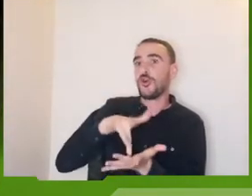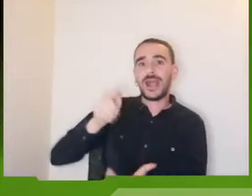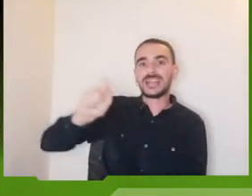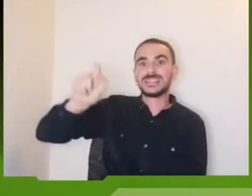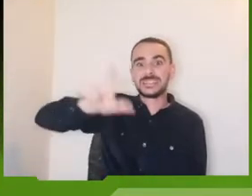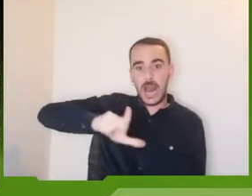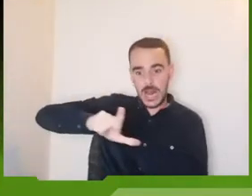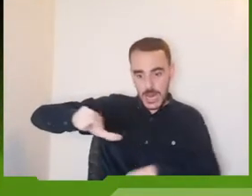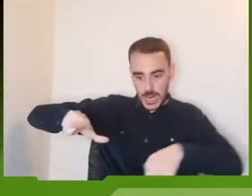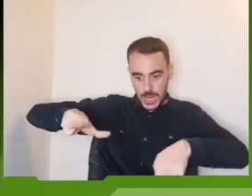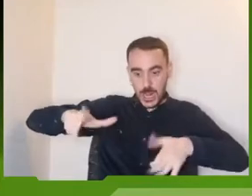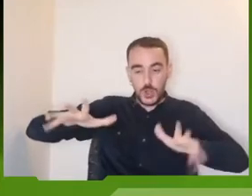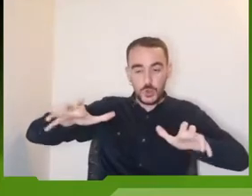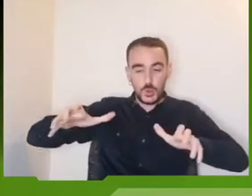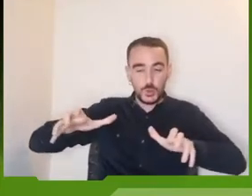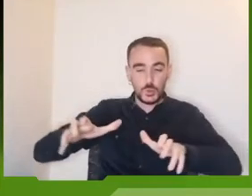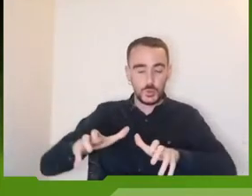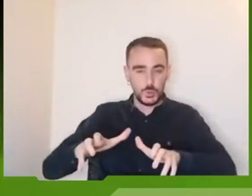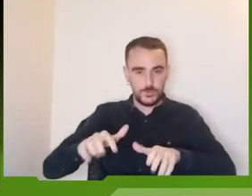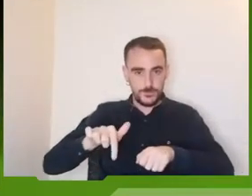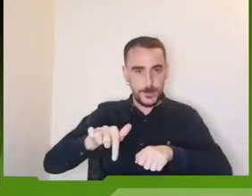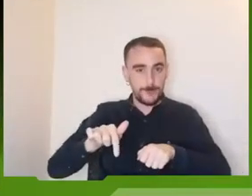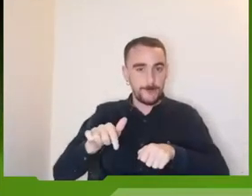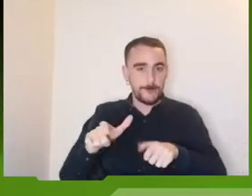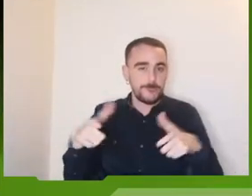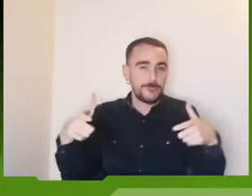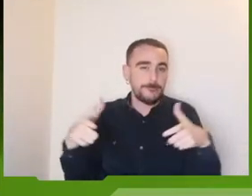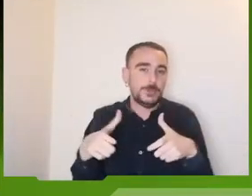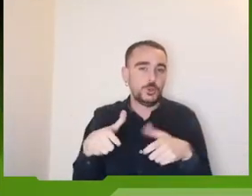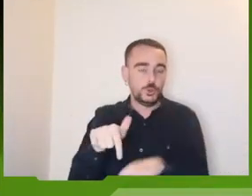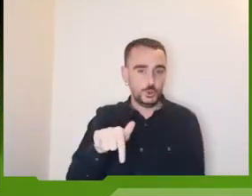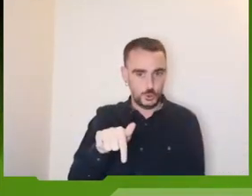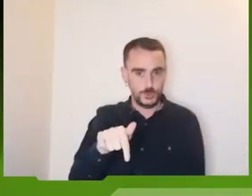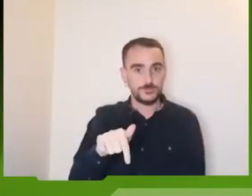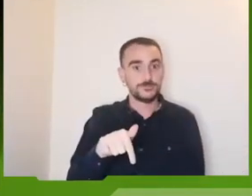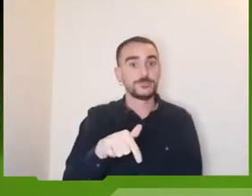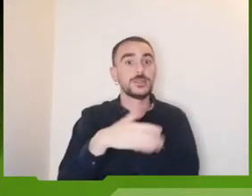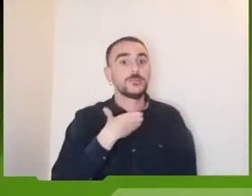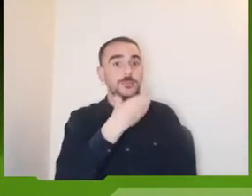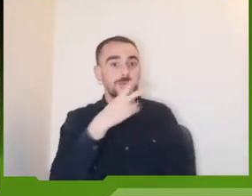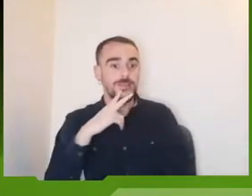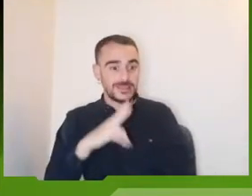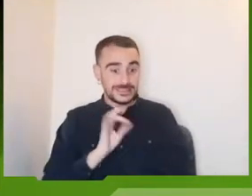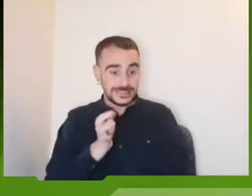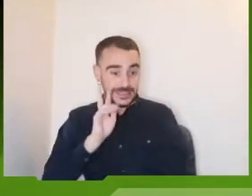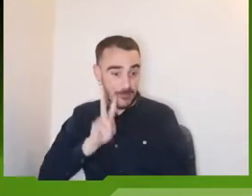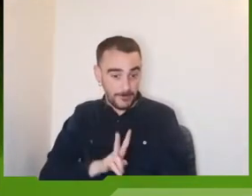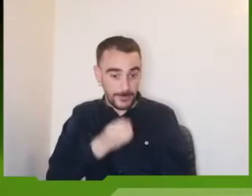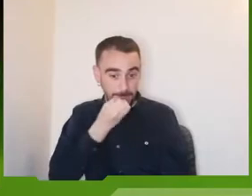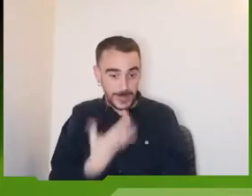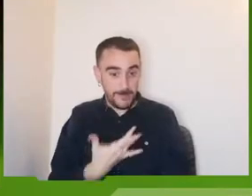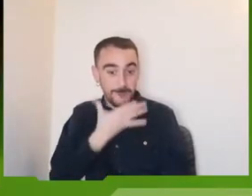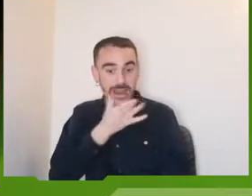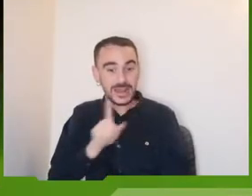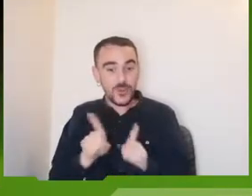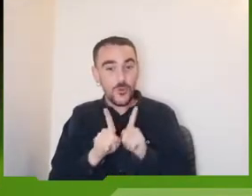acercar más. Sí, así se ve bien. Lo acerco más Parece igual. arroz. Ya,